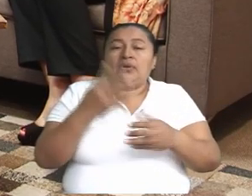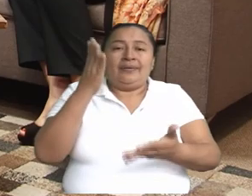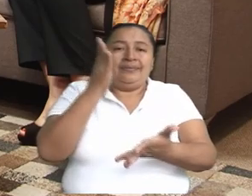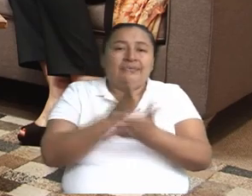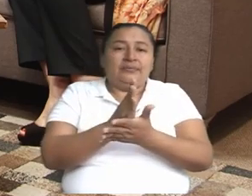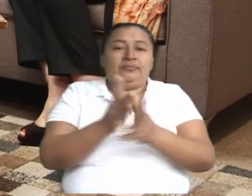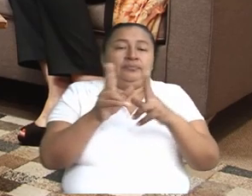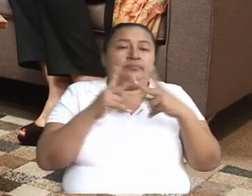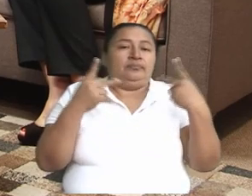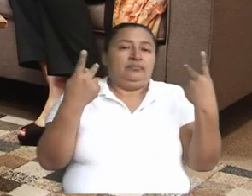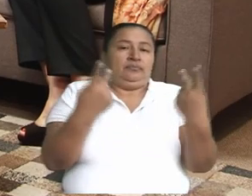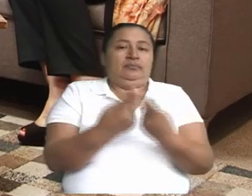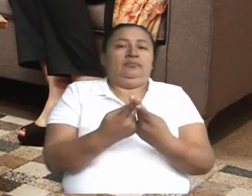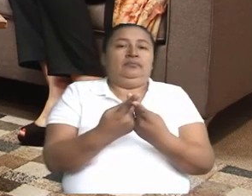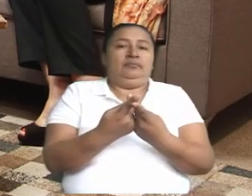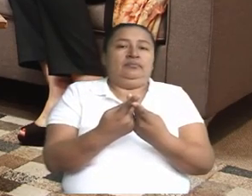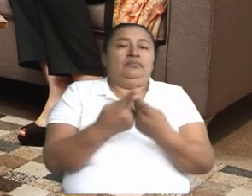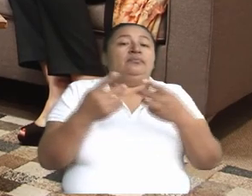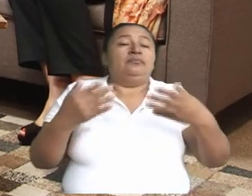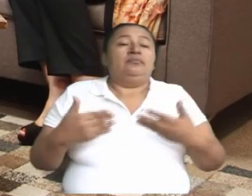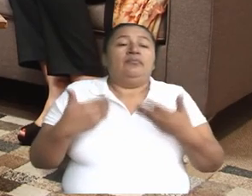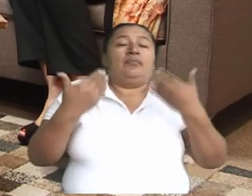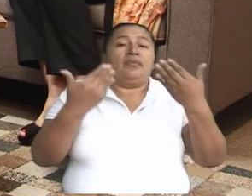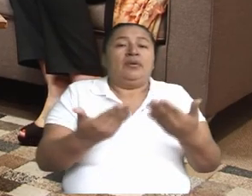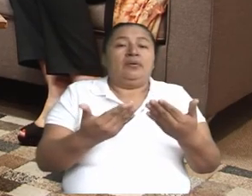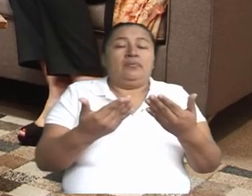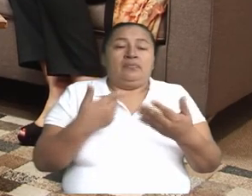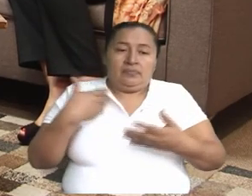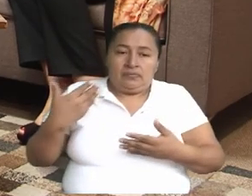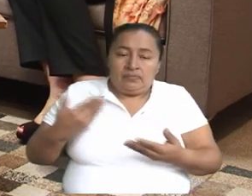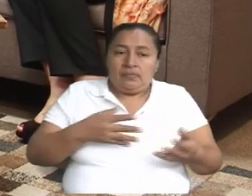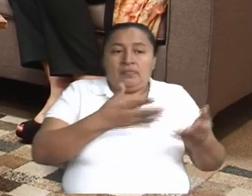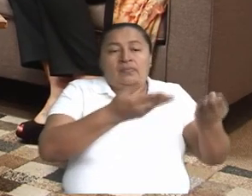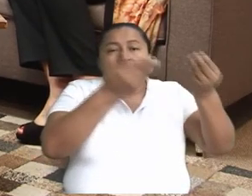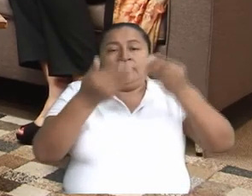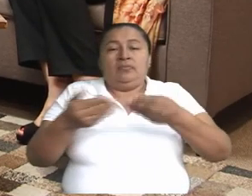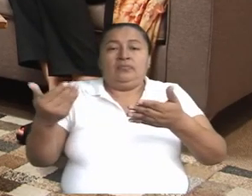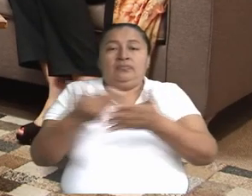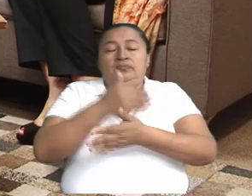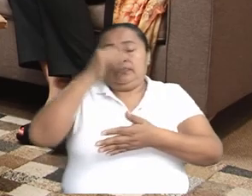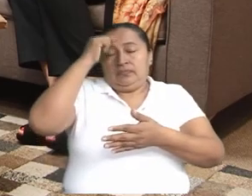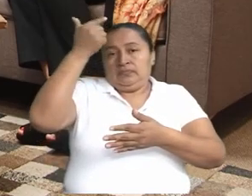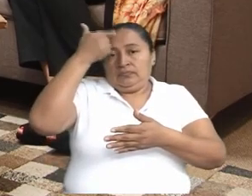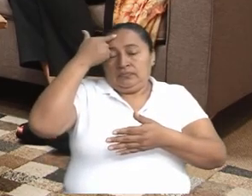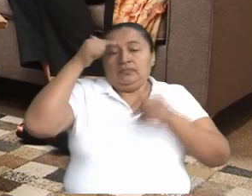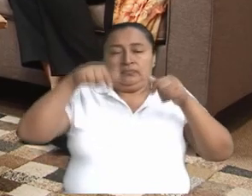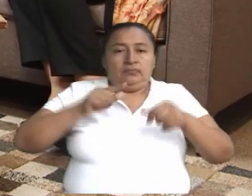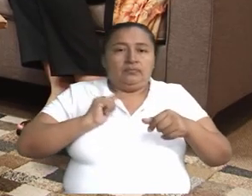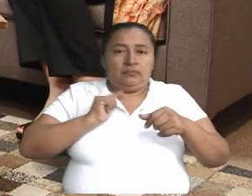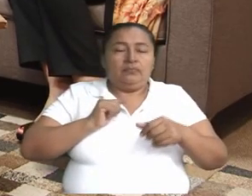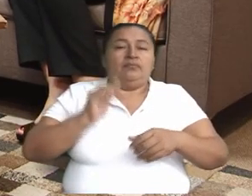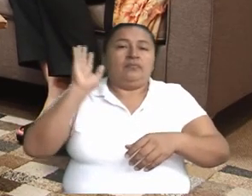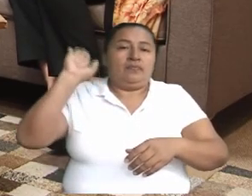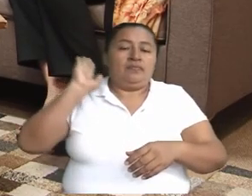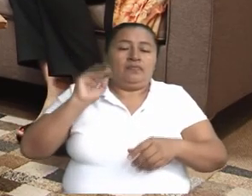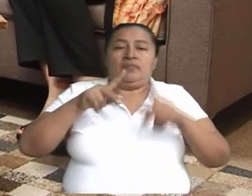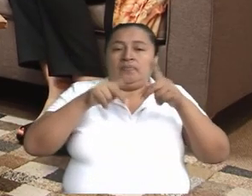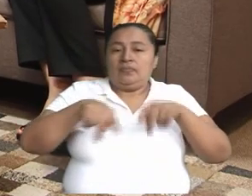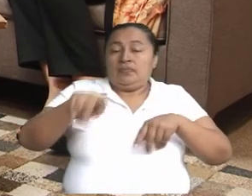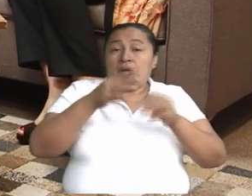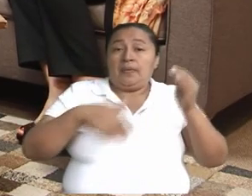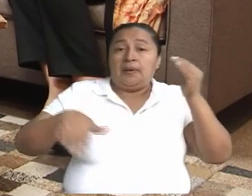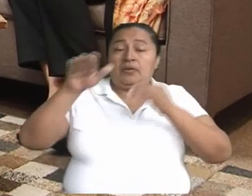del pueblo para transitar a un gobierno que tuviera compromiso con las